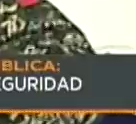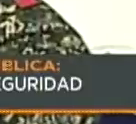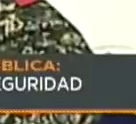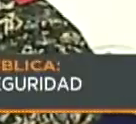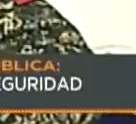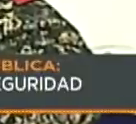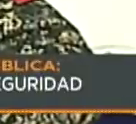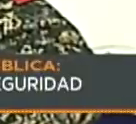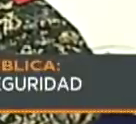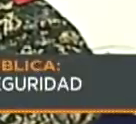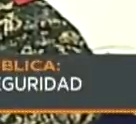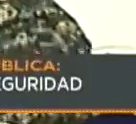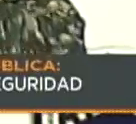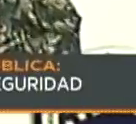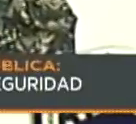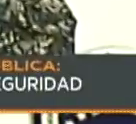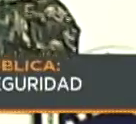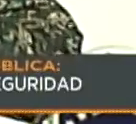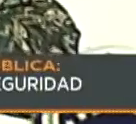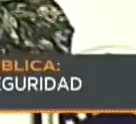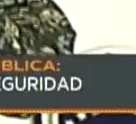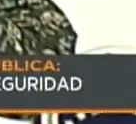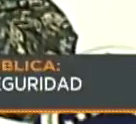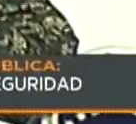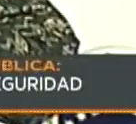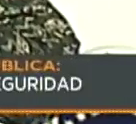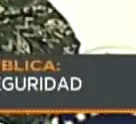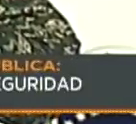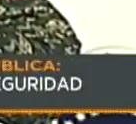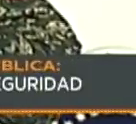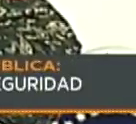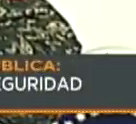fuerzas que bien utilizadas